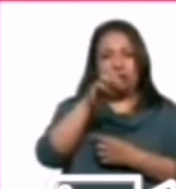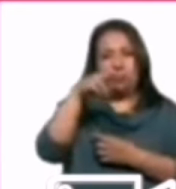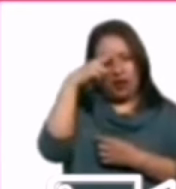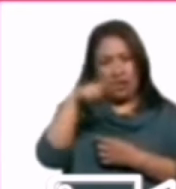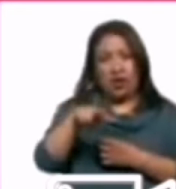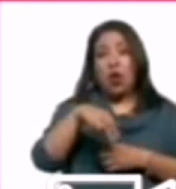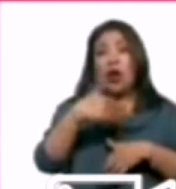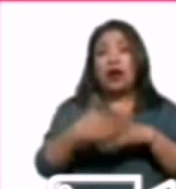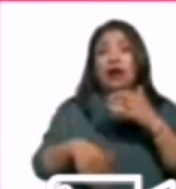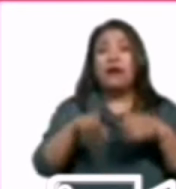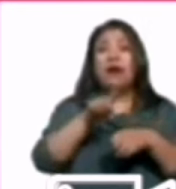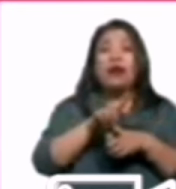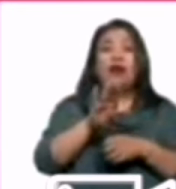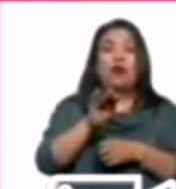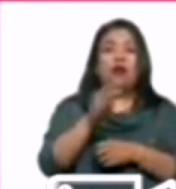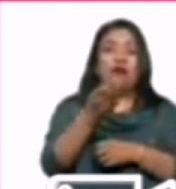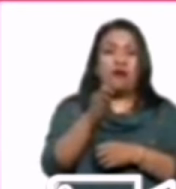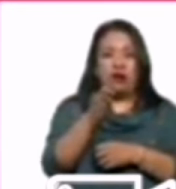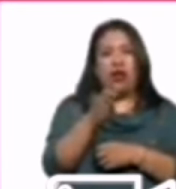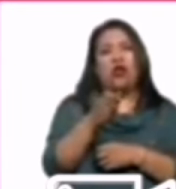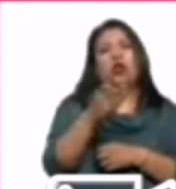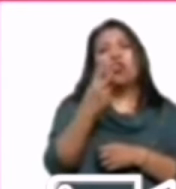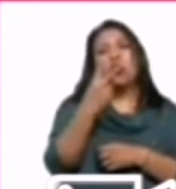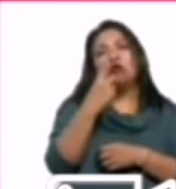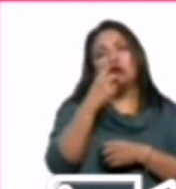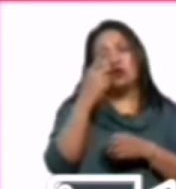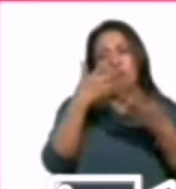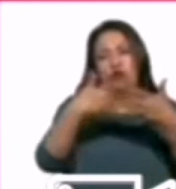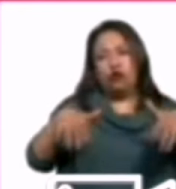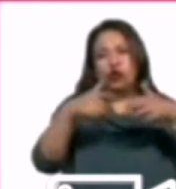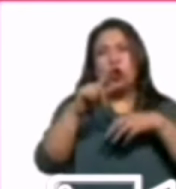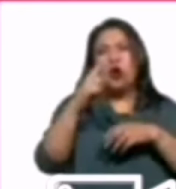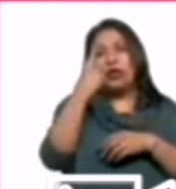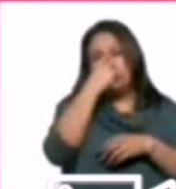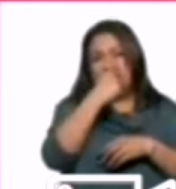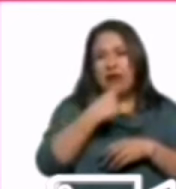domingo, con 6 funciones cada media hora. En cada despedida algo de